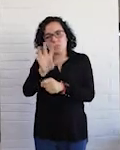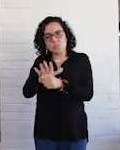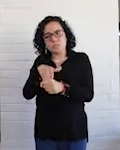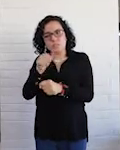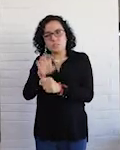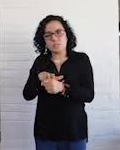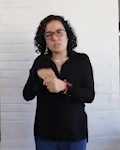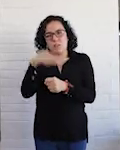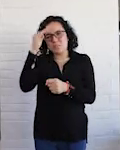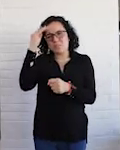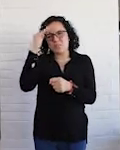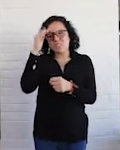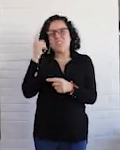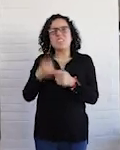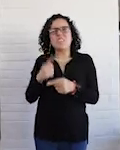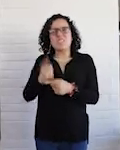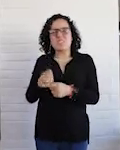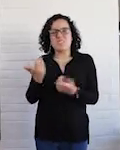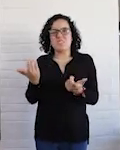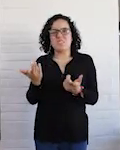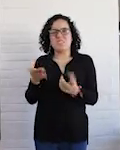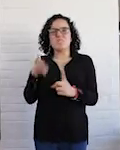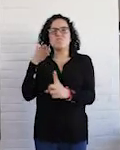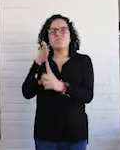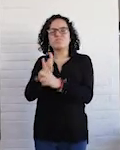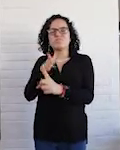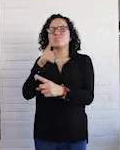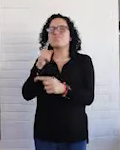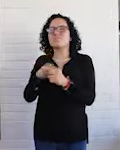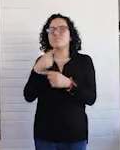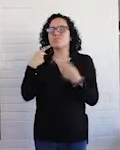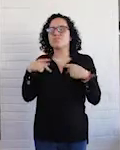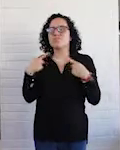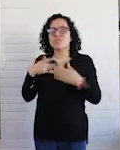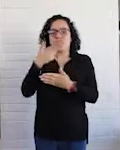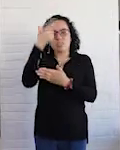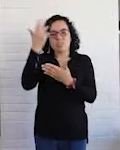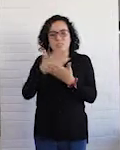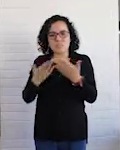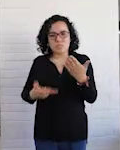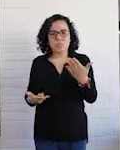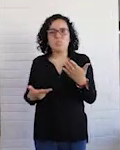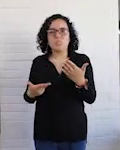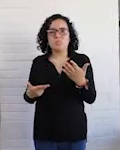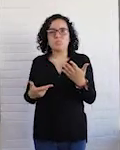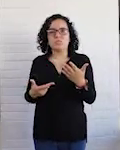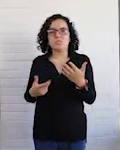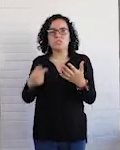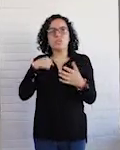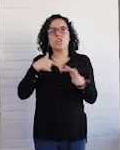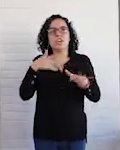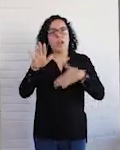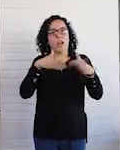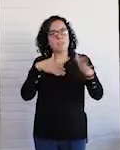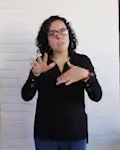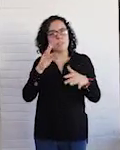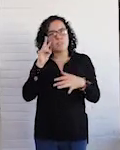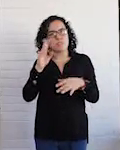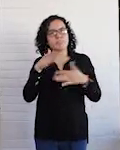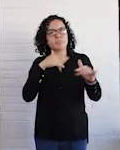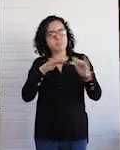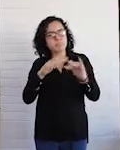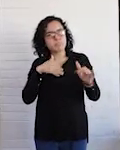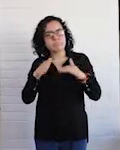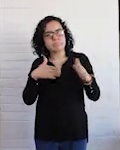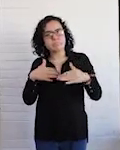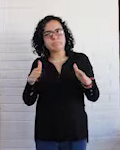ella. ¿A quién? ¿A quién voy? Véanlo, dibújenlo. Como yo a esa señora que va caminando. Como yo, esa señora que